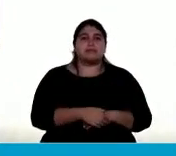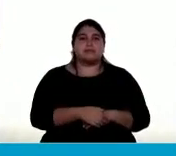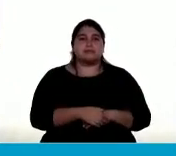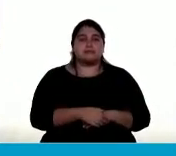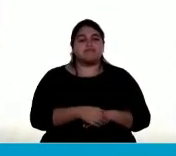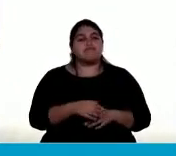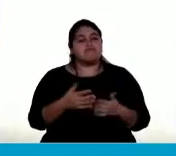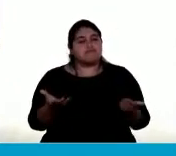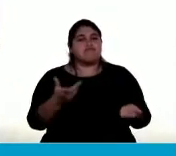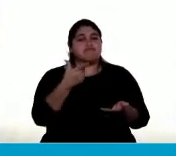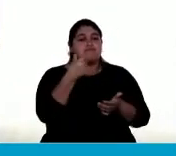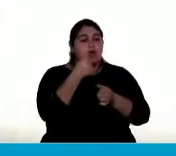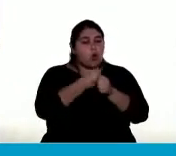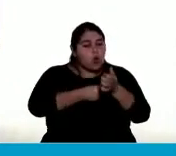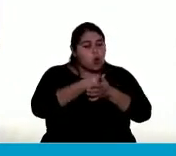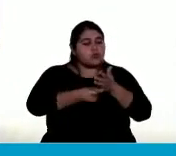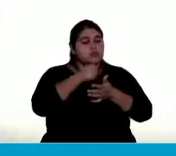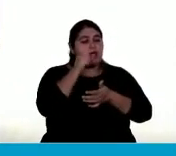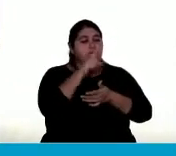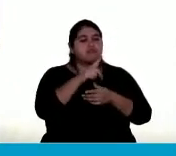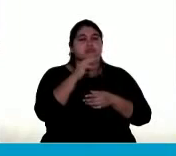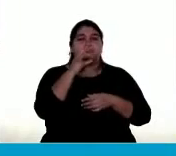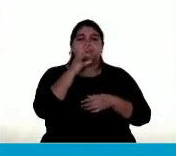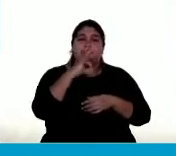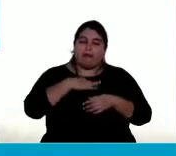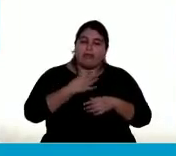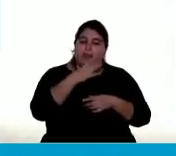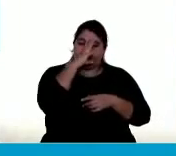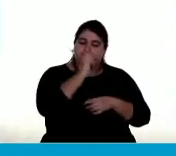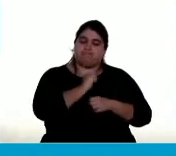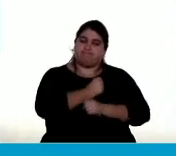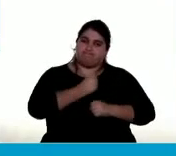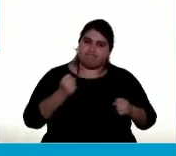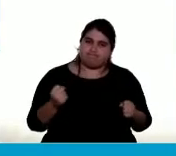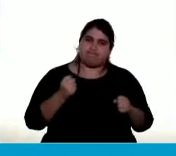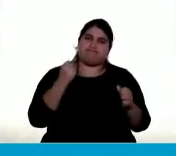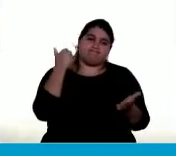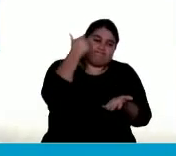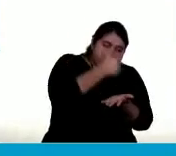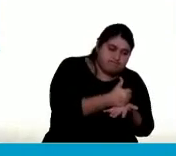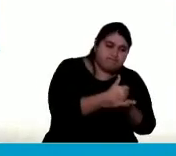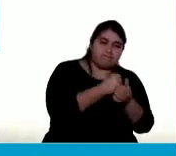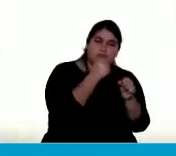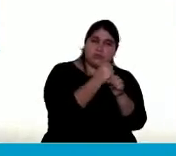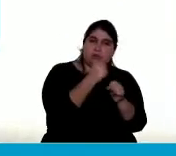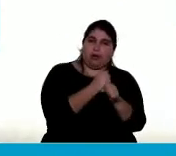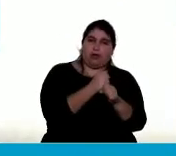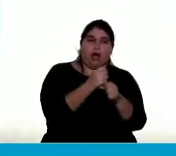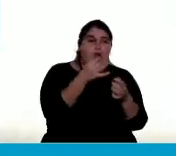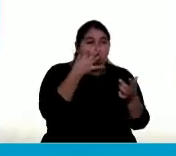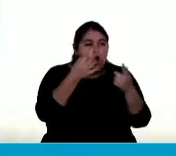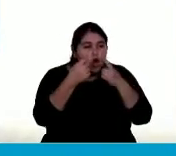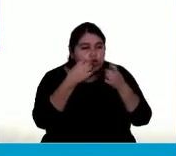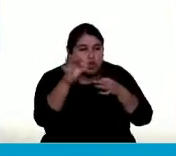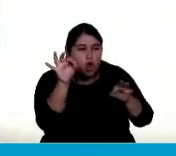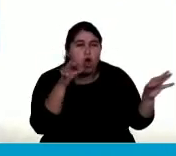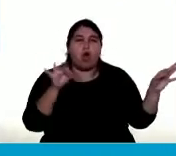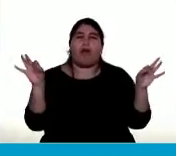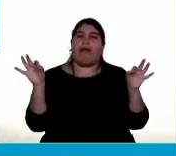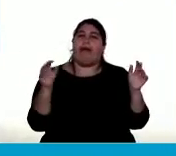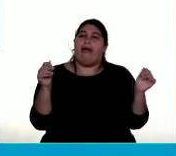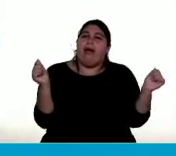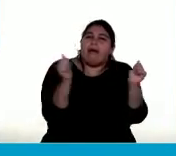arriesga la vida en los controles, acompañando a cada uno de los intendentes,